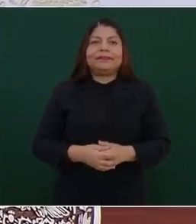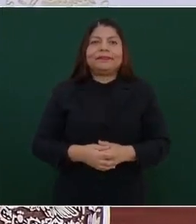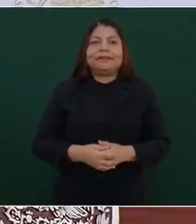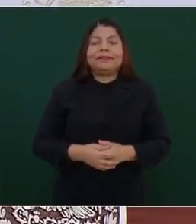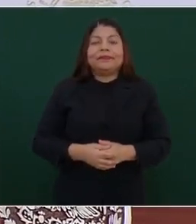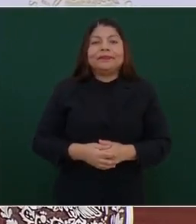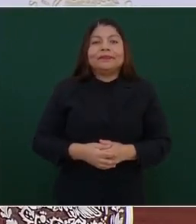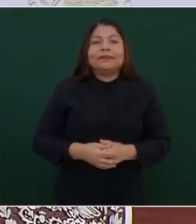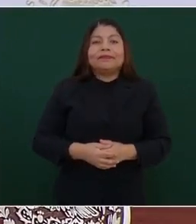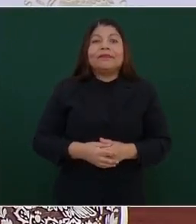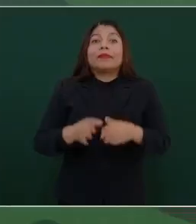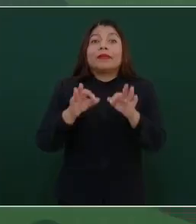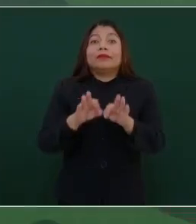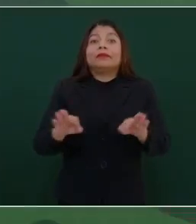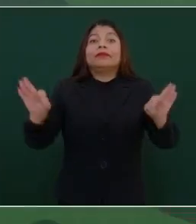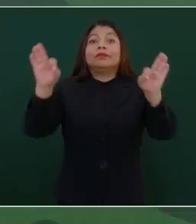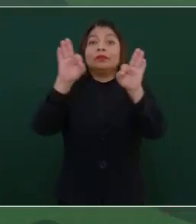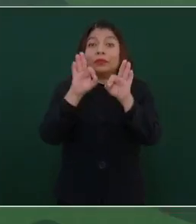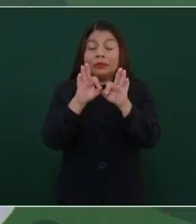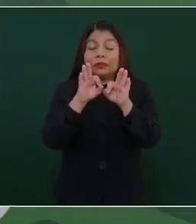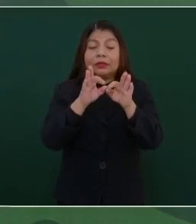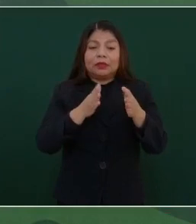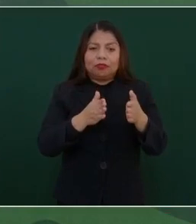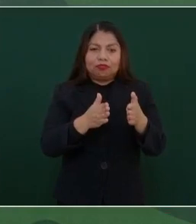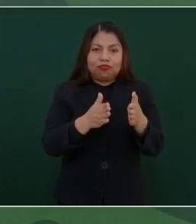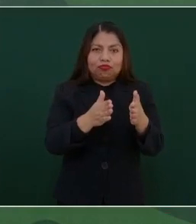la operación del tren. No solo es